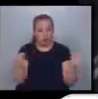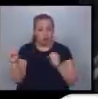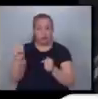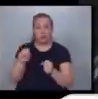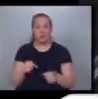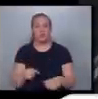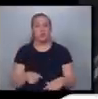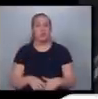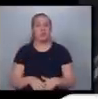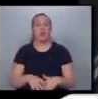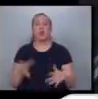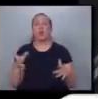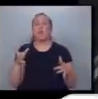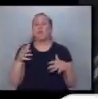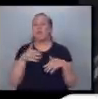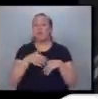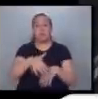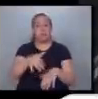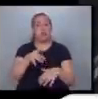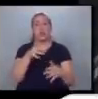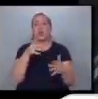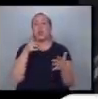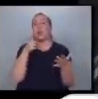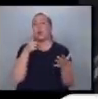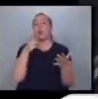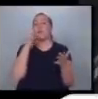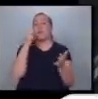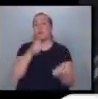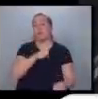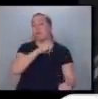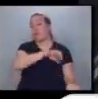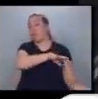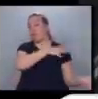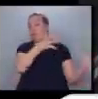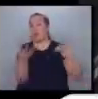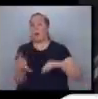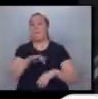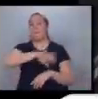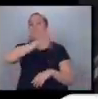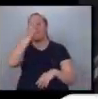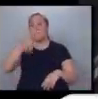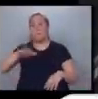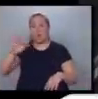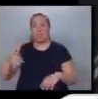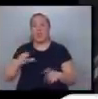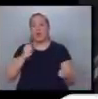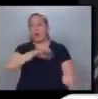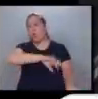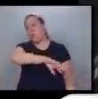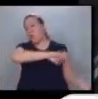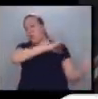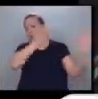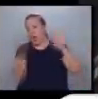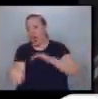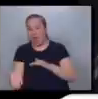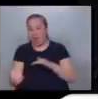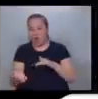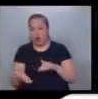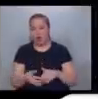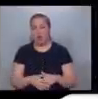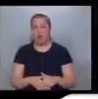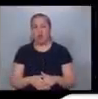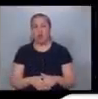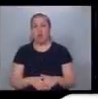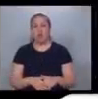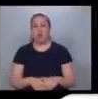enfoca el colectivo hacia una ladera de la montaña y ahí se produce un vuelco que se apoya sobre